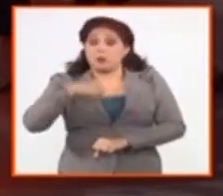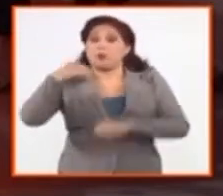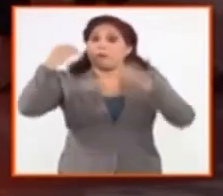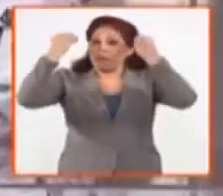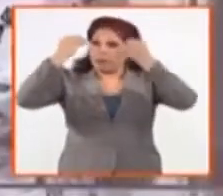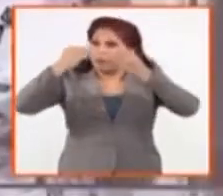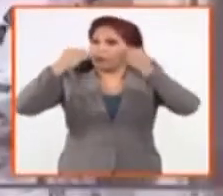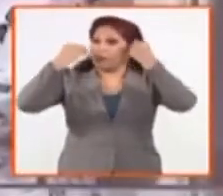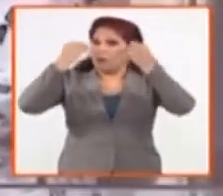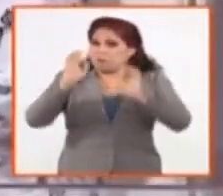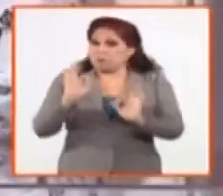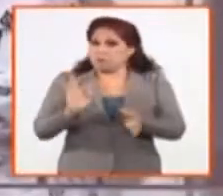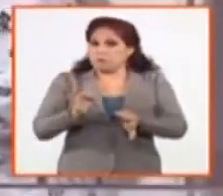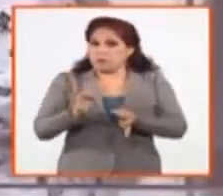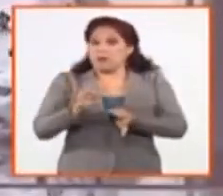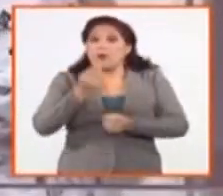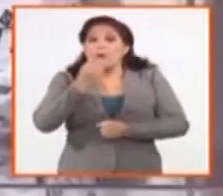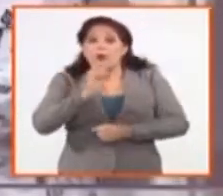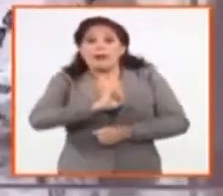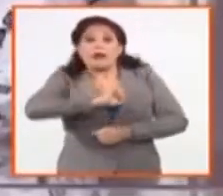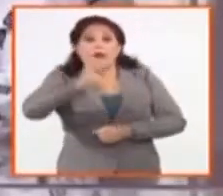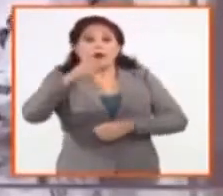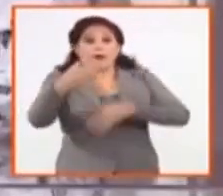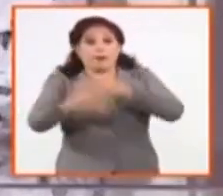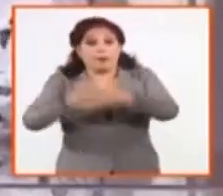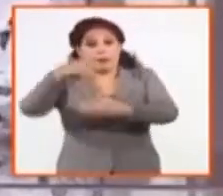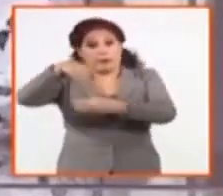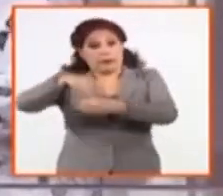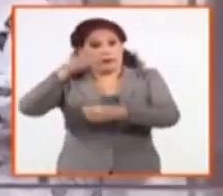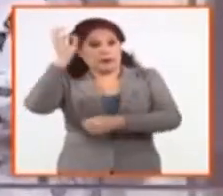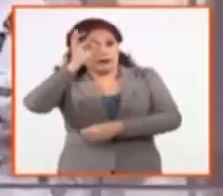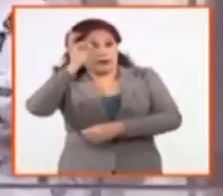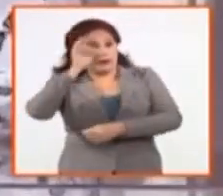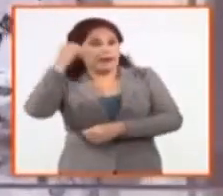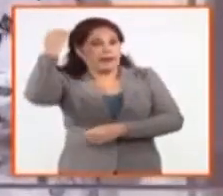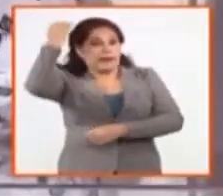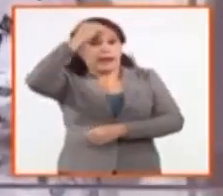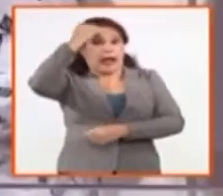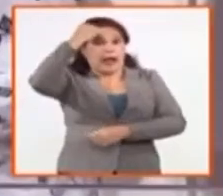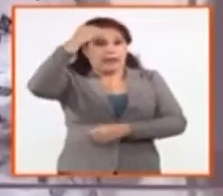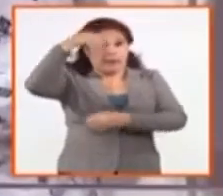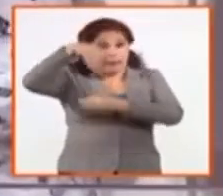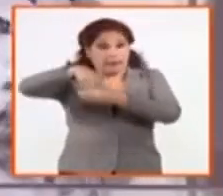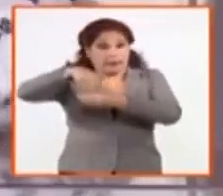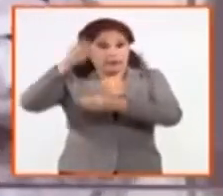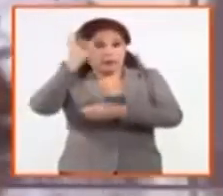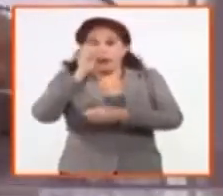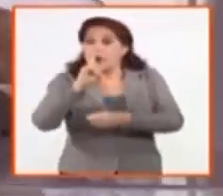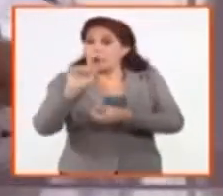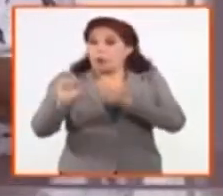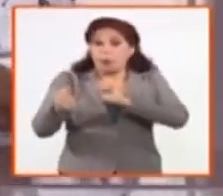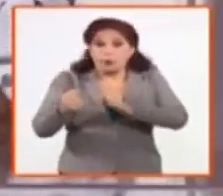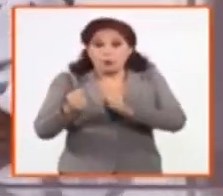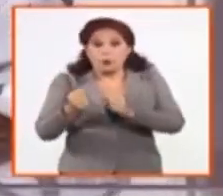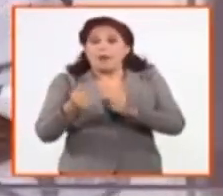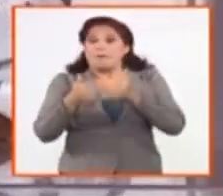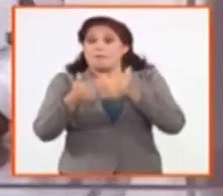tengo, si se logra la desestabilización, si los talibanes no pueden controlar el poder y